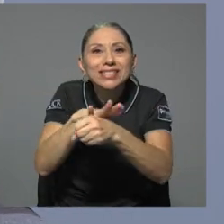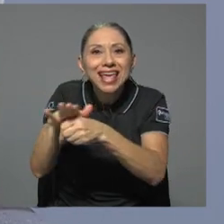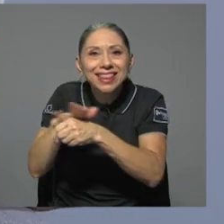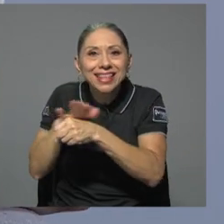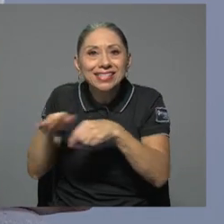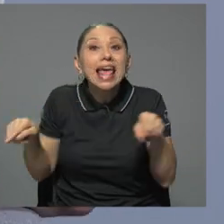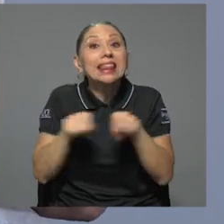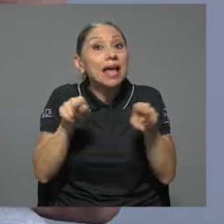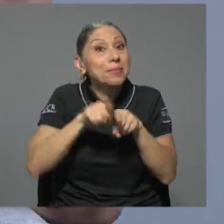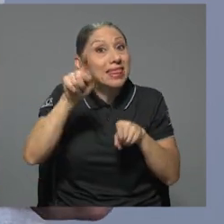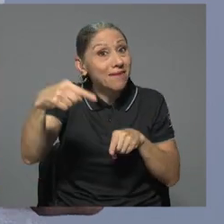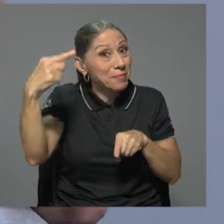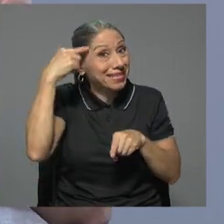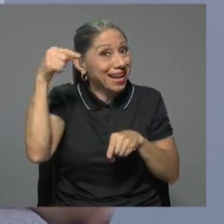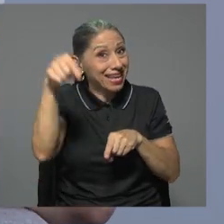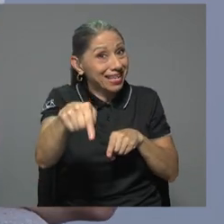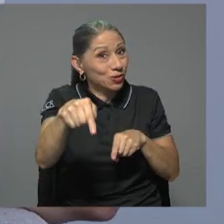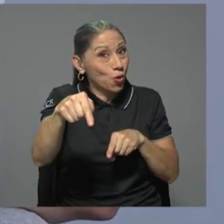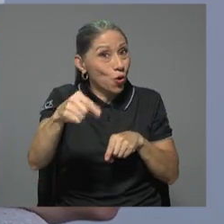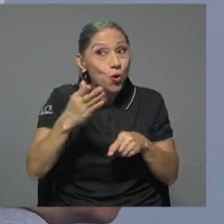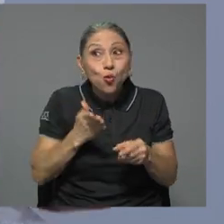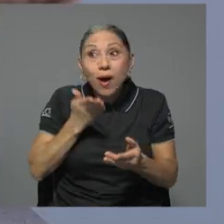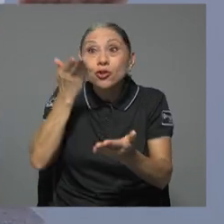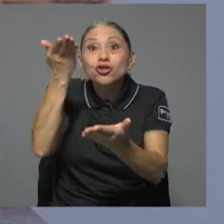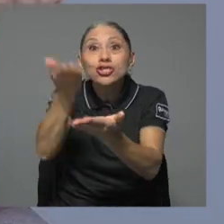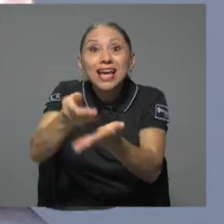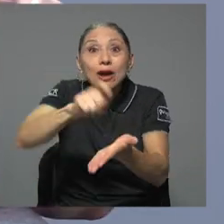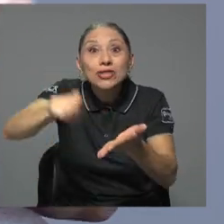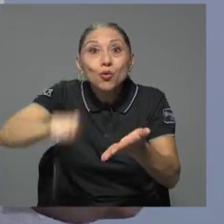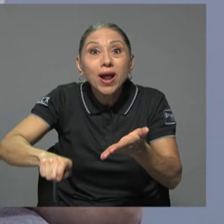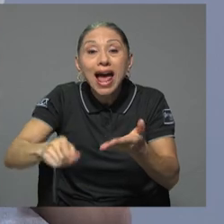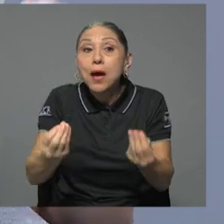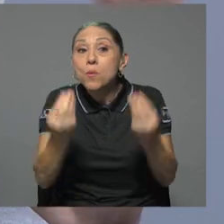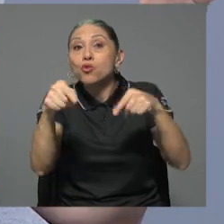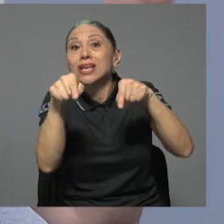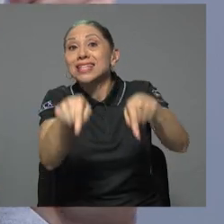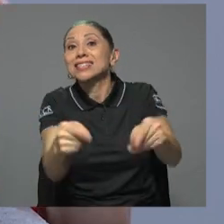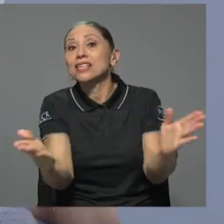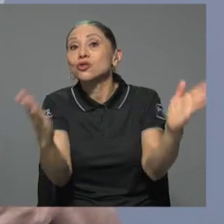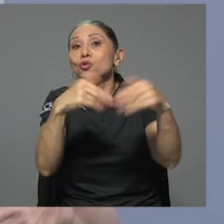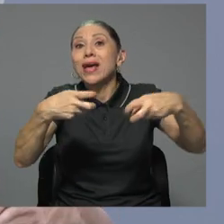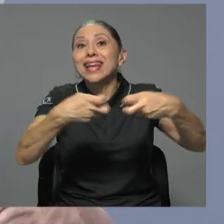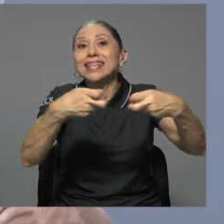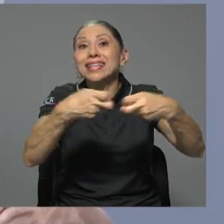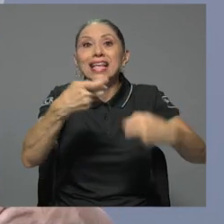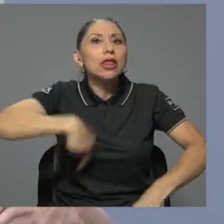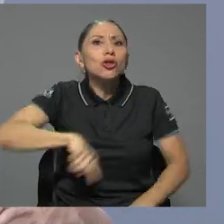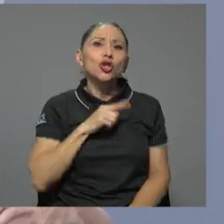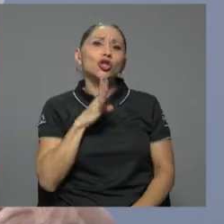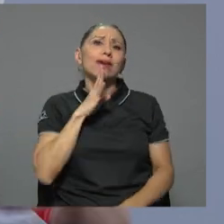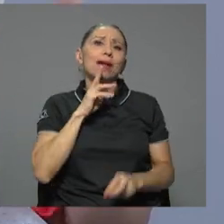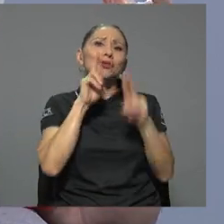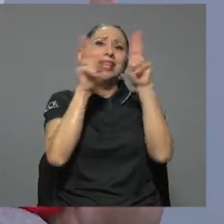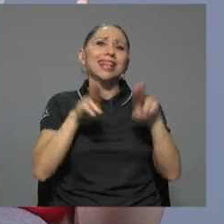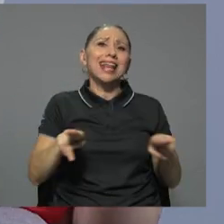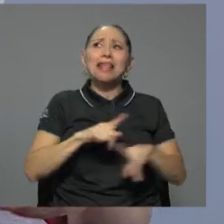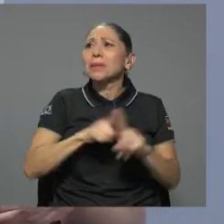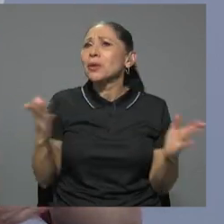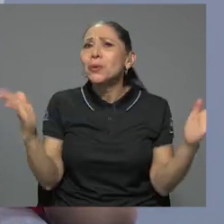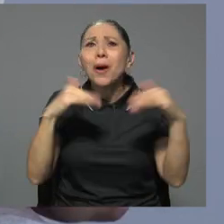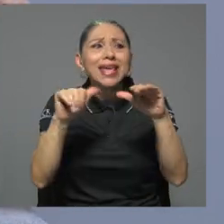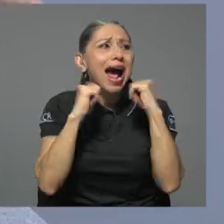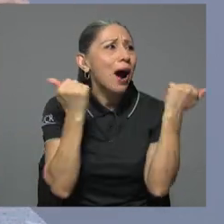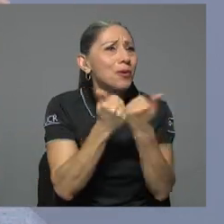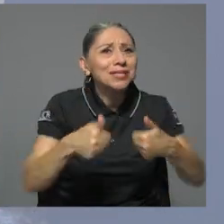se llega a una escuela que hay muchas escuelas que no tienen la electricidad porque hablamos de internet pero no tenemos ni aulas buenas no tenemos ni